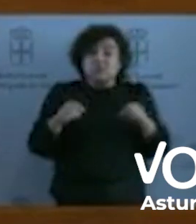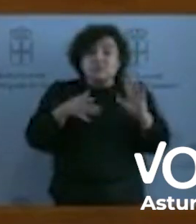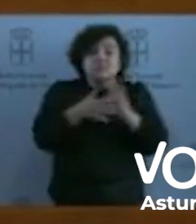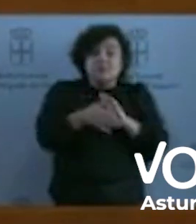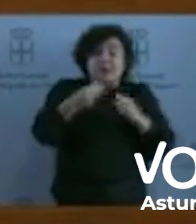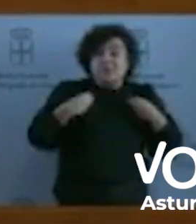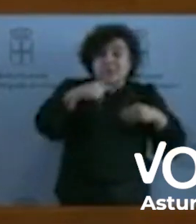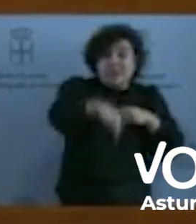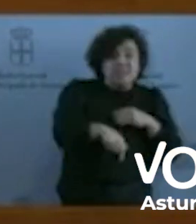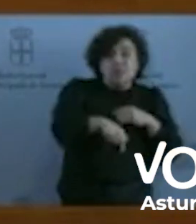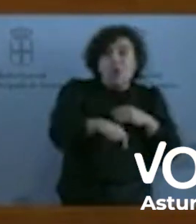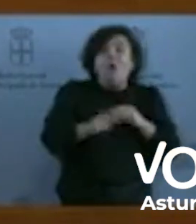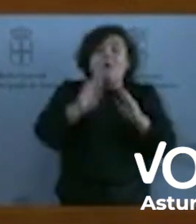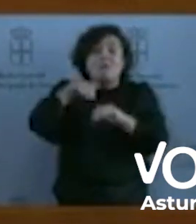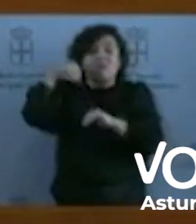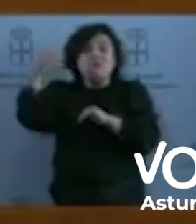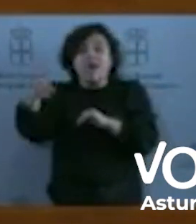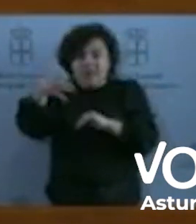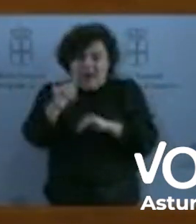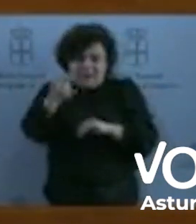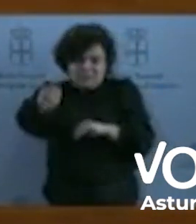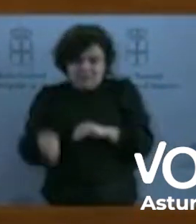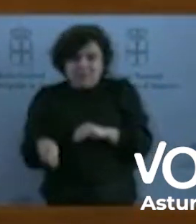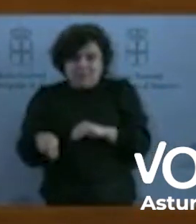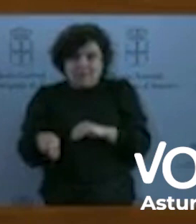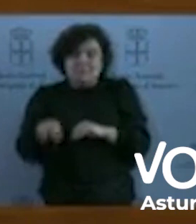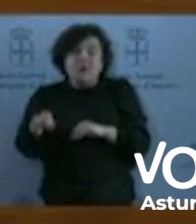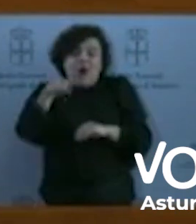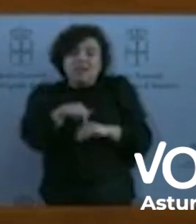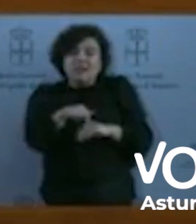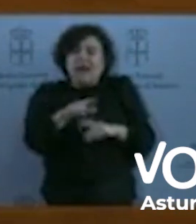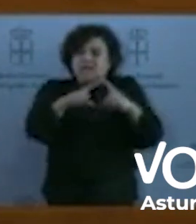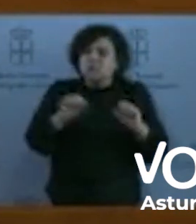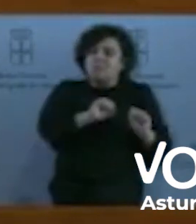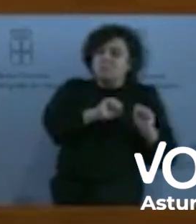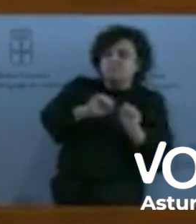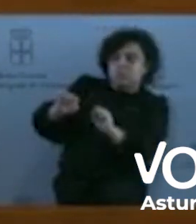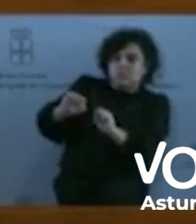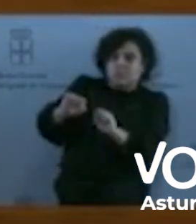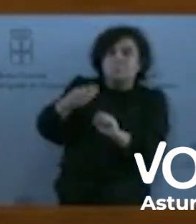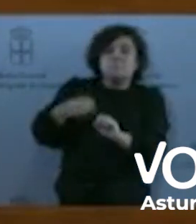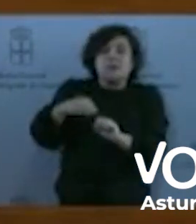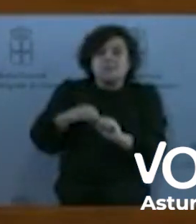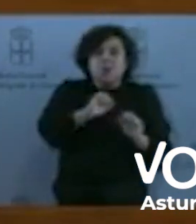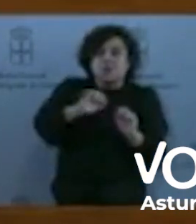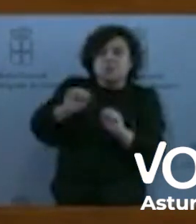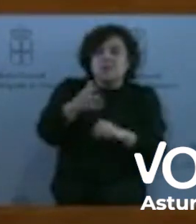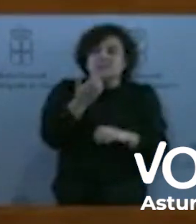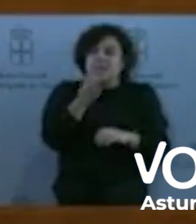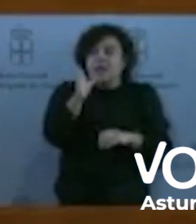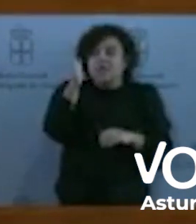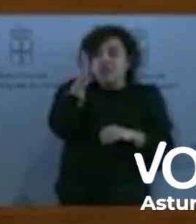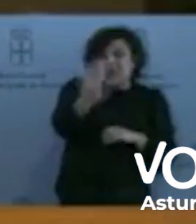nosotros, pero se han sentido rechazados cuando se llamó a denunciarlos si visitaban nuestra región, su región, cuando se